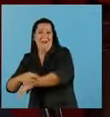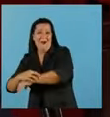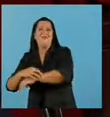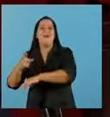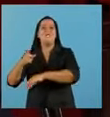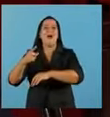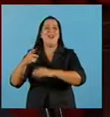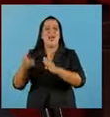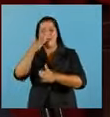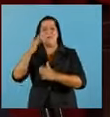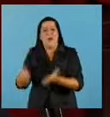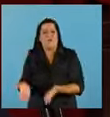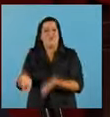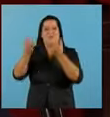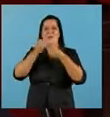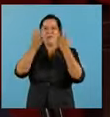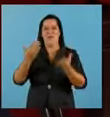todos.